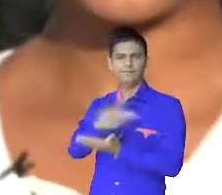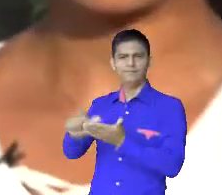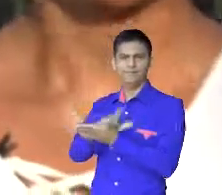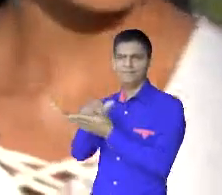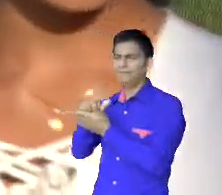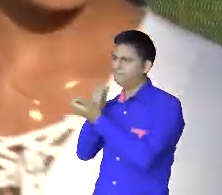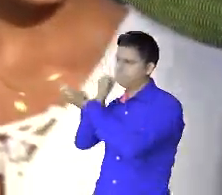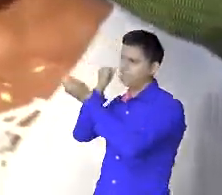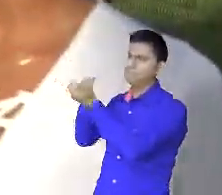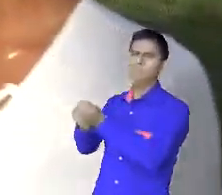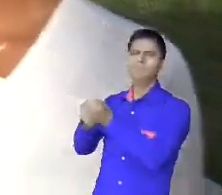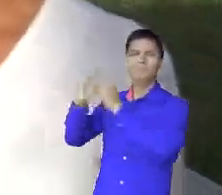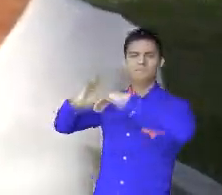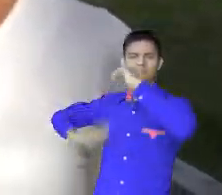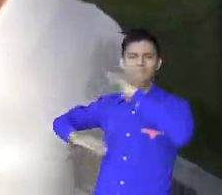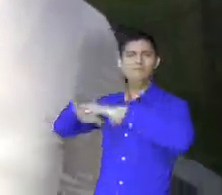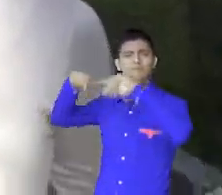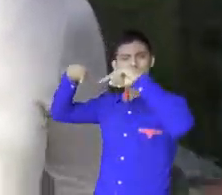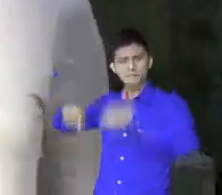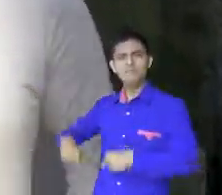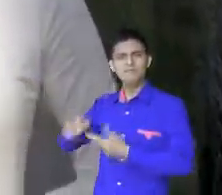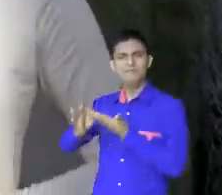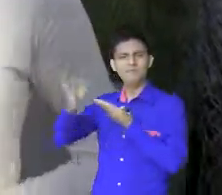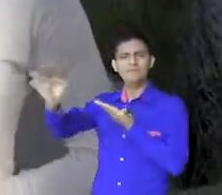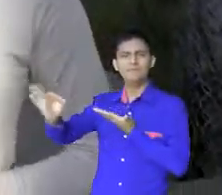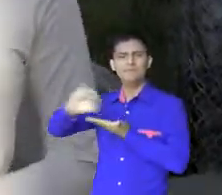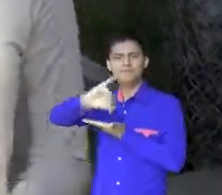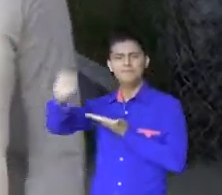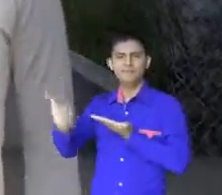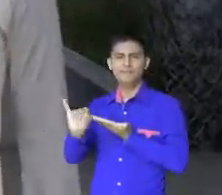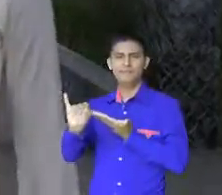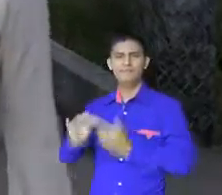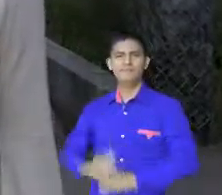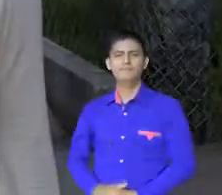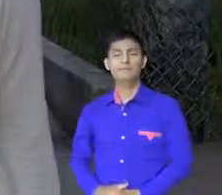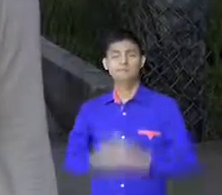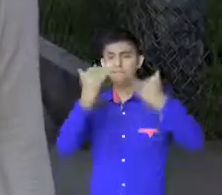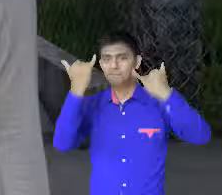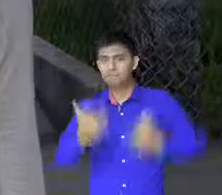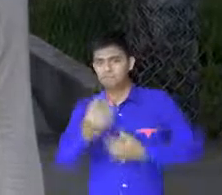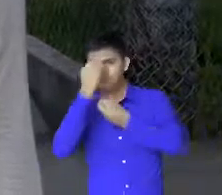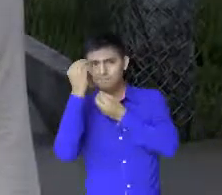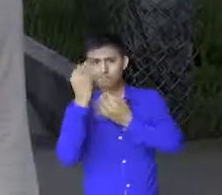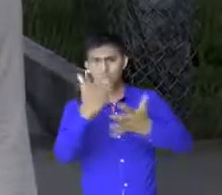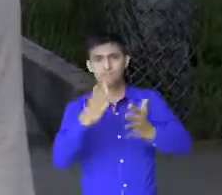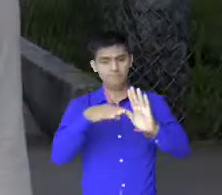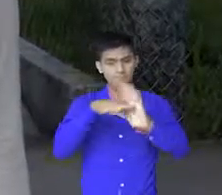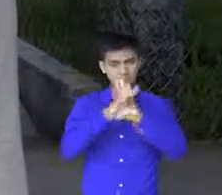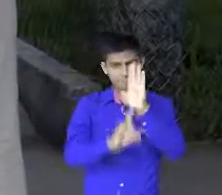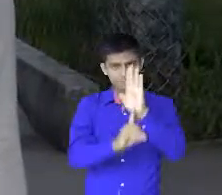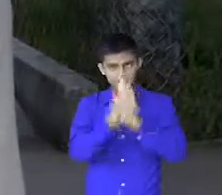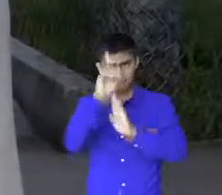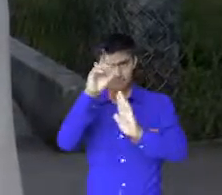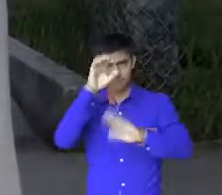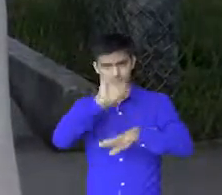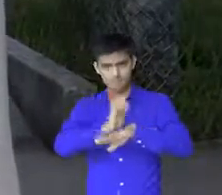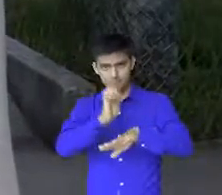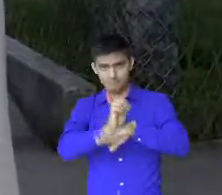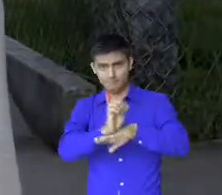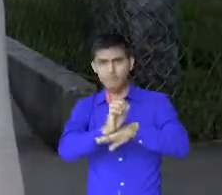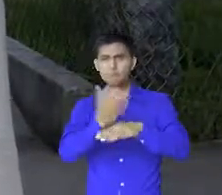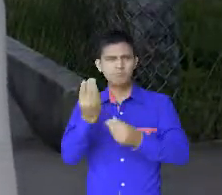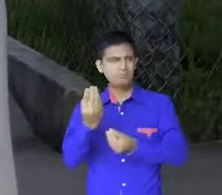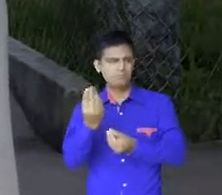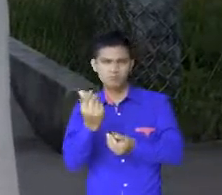Lago Agrio, aquí en esta hermosa parroquia Jambelí. Ahora les informamos que el Banco de Desarrollo entregó al